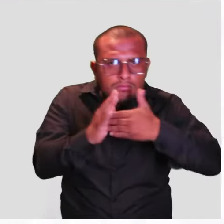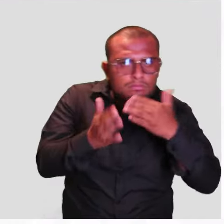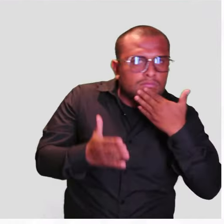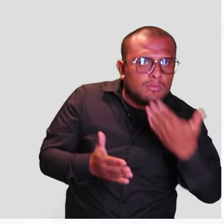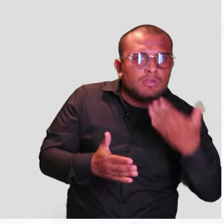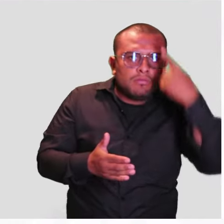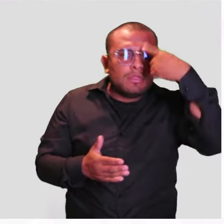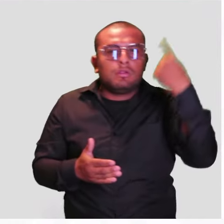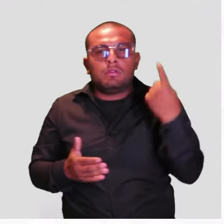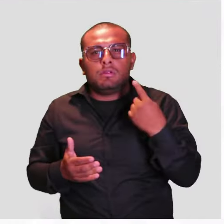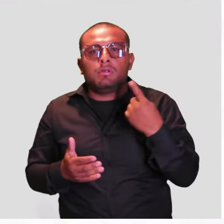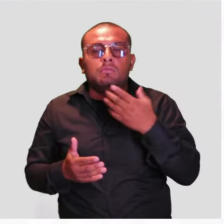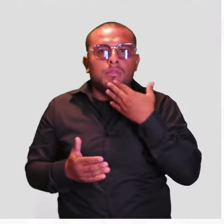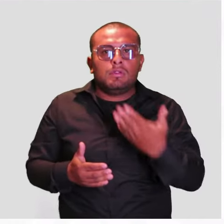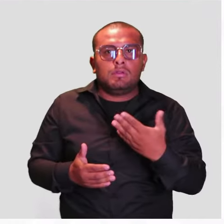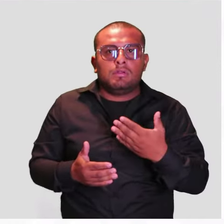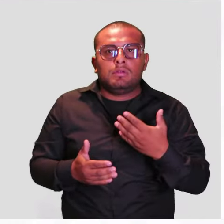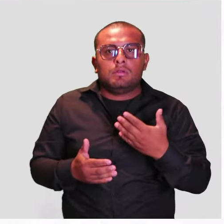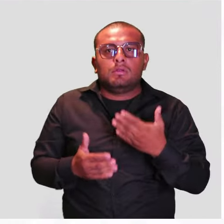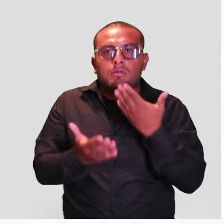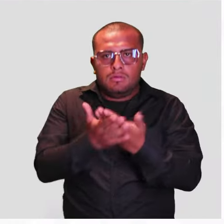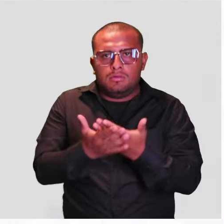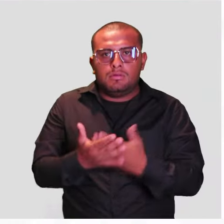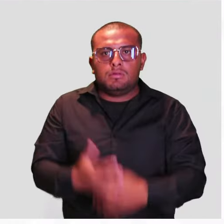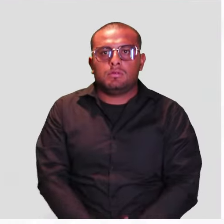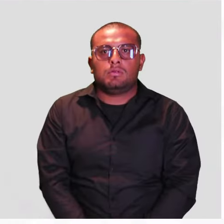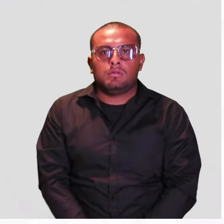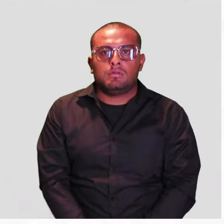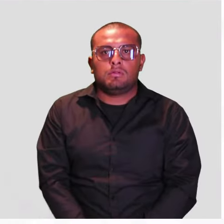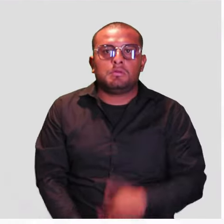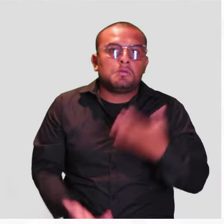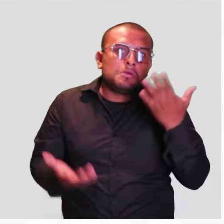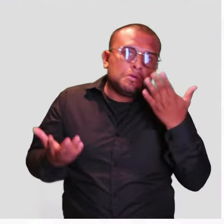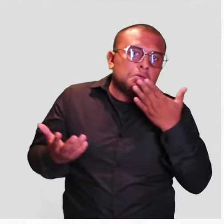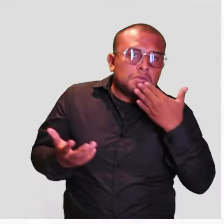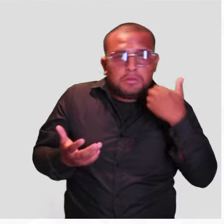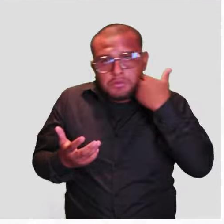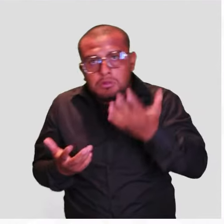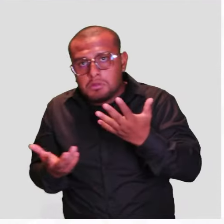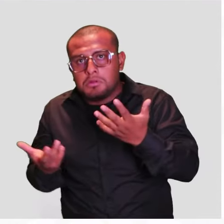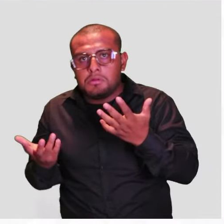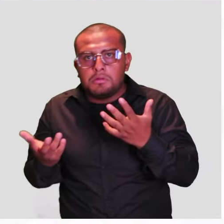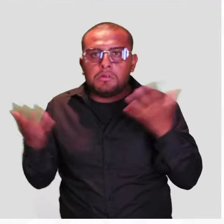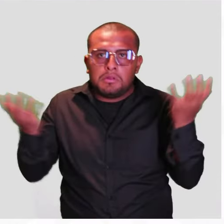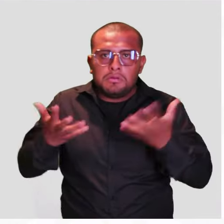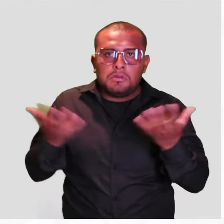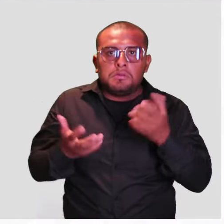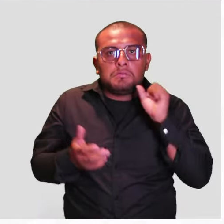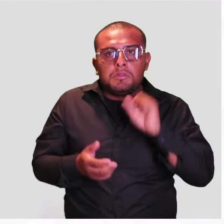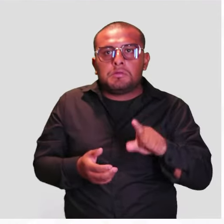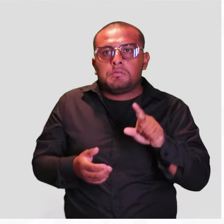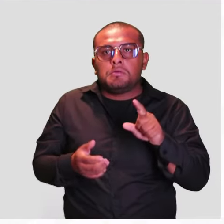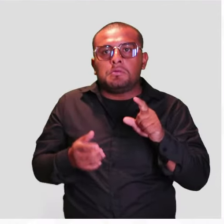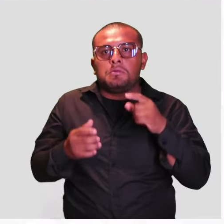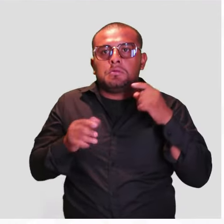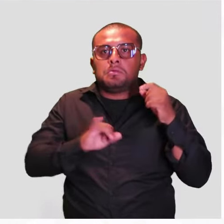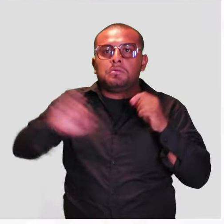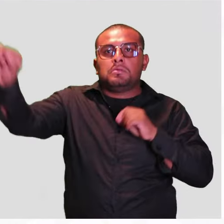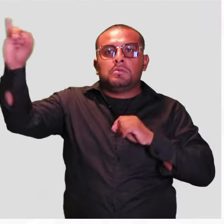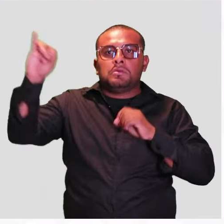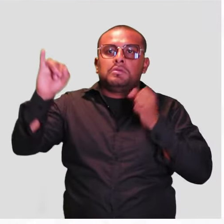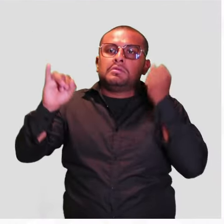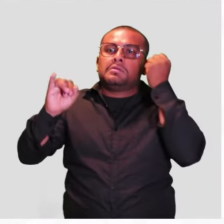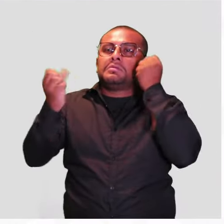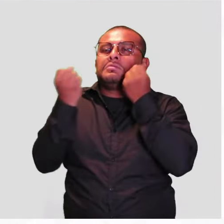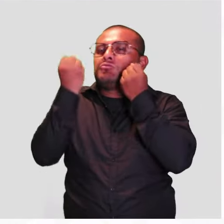que han venido planteando para en un momento dado poder llevar a estas comunidades lejanas los servicios públicos.